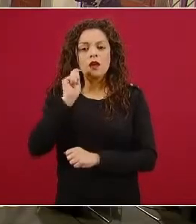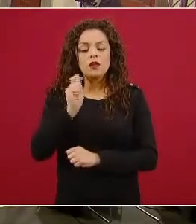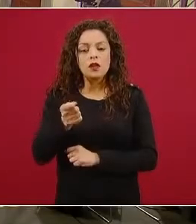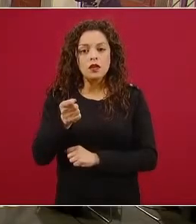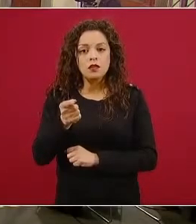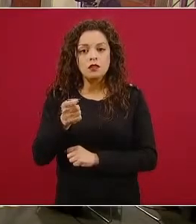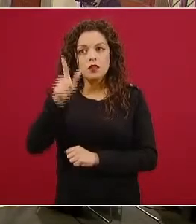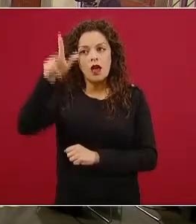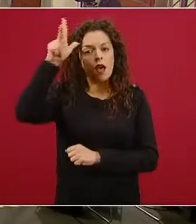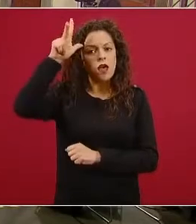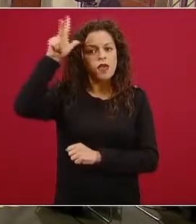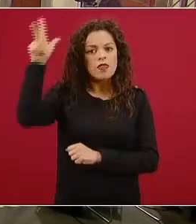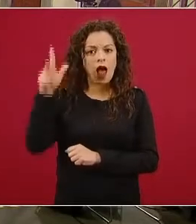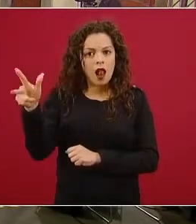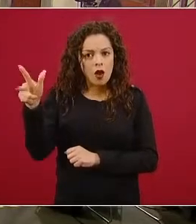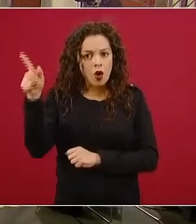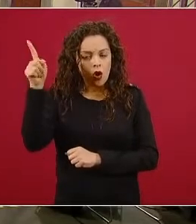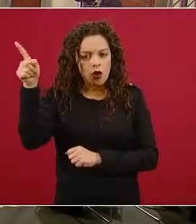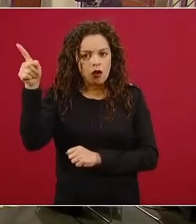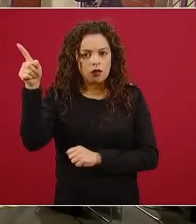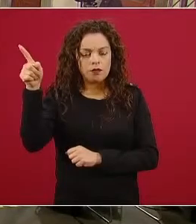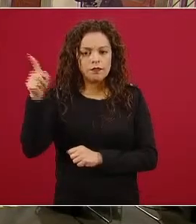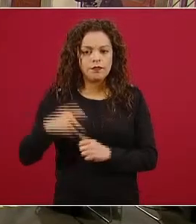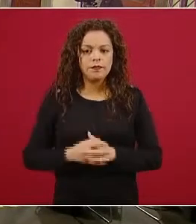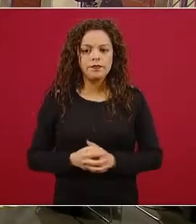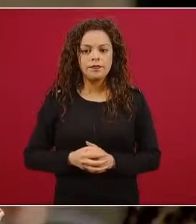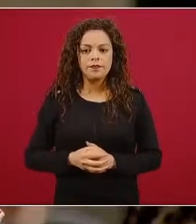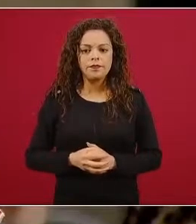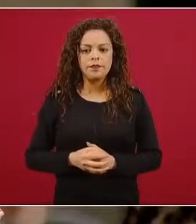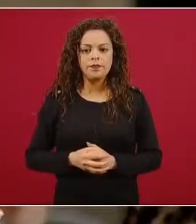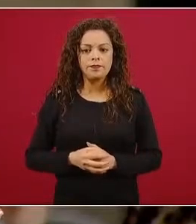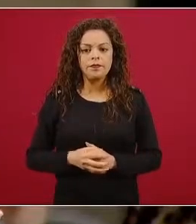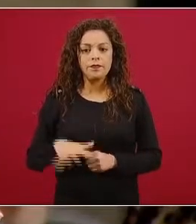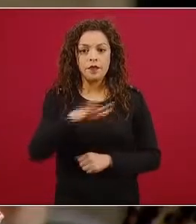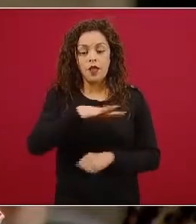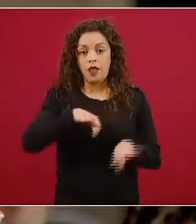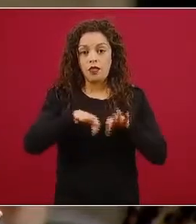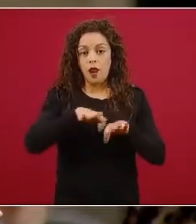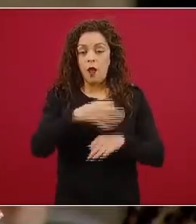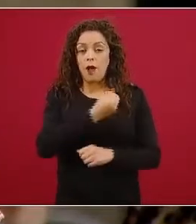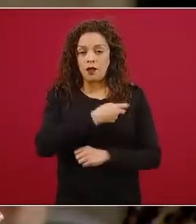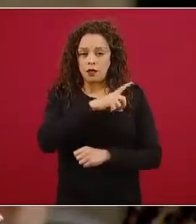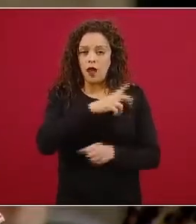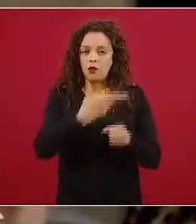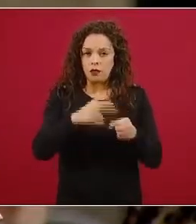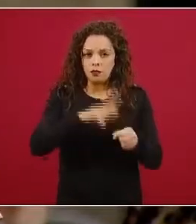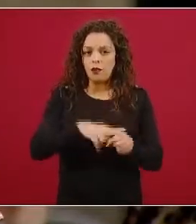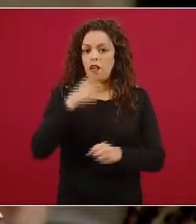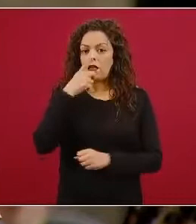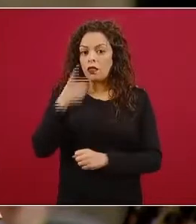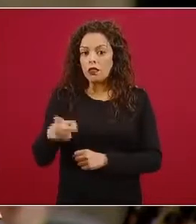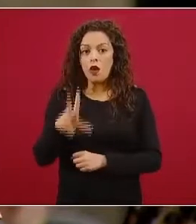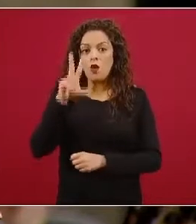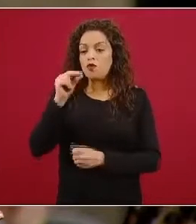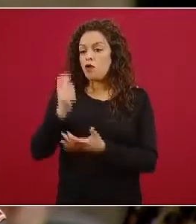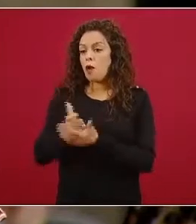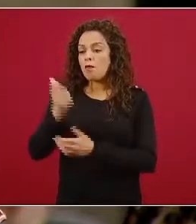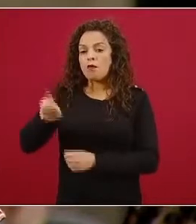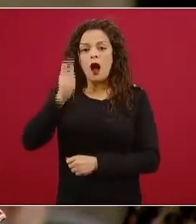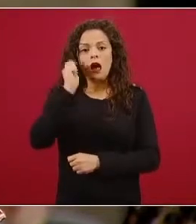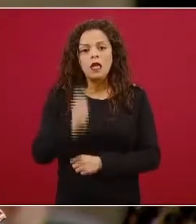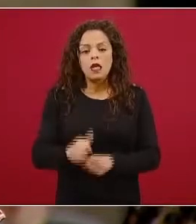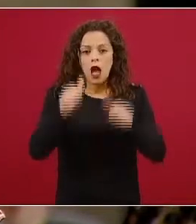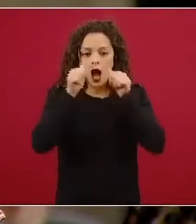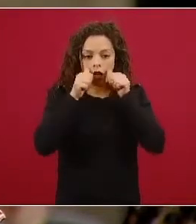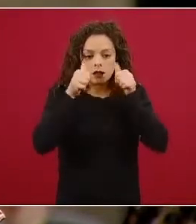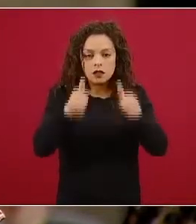de Hidalgo, y ellos me dicen que les están negando el pago de los estímulos de asistencia perfecta,